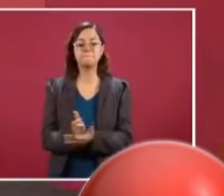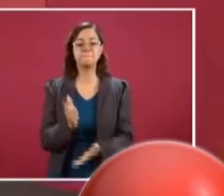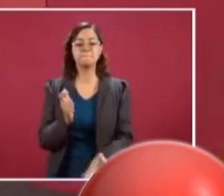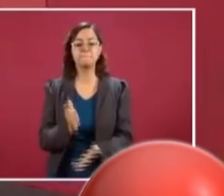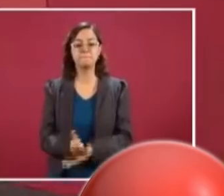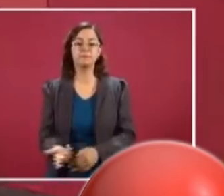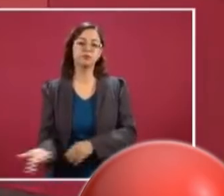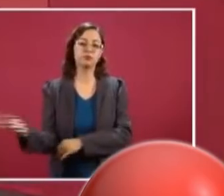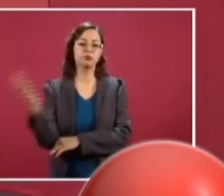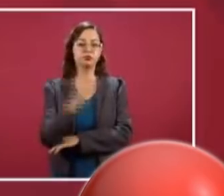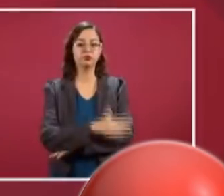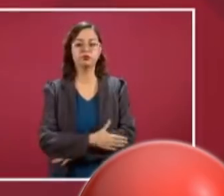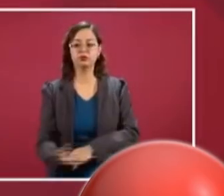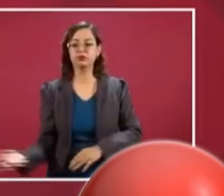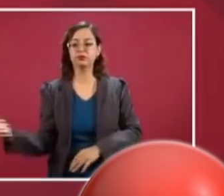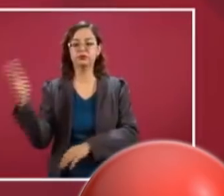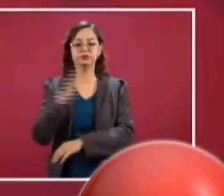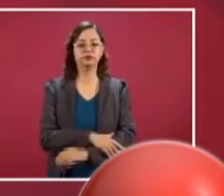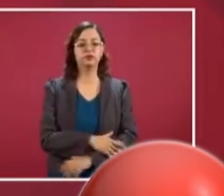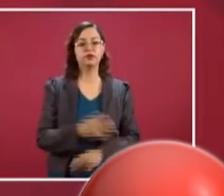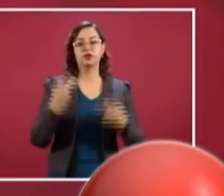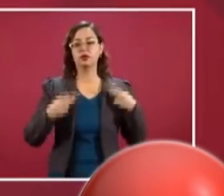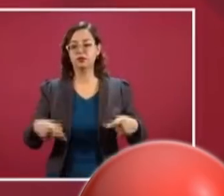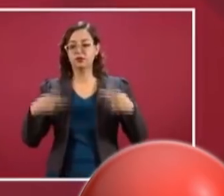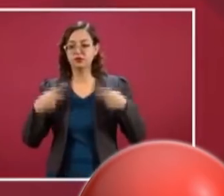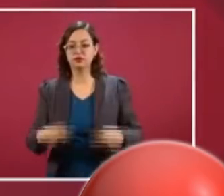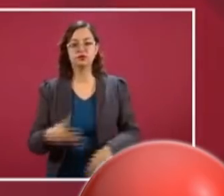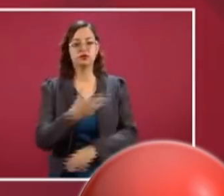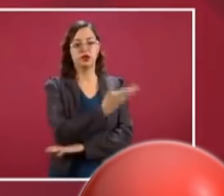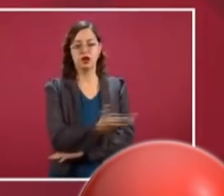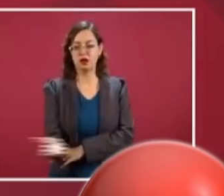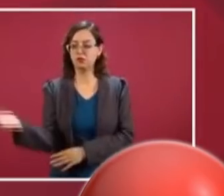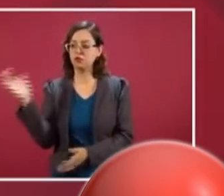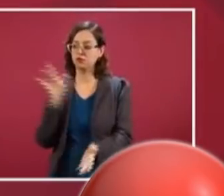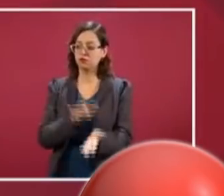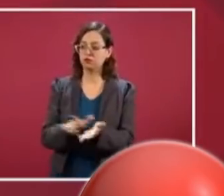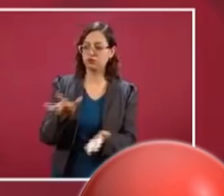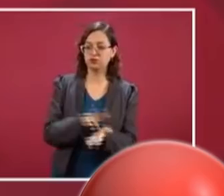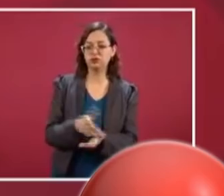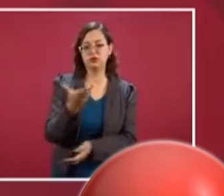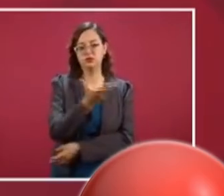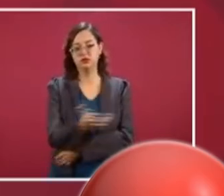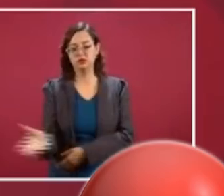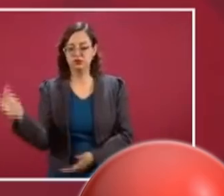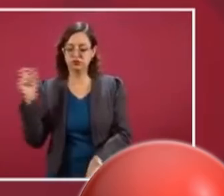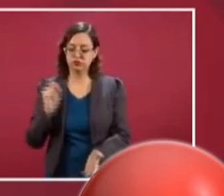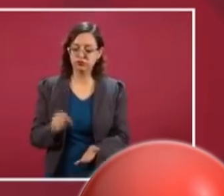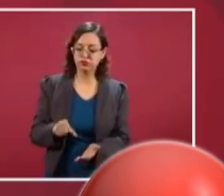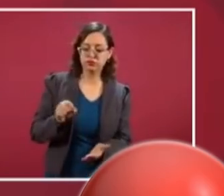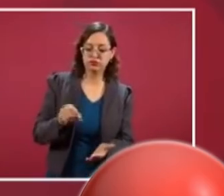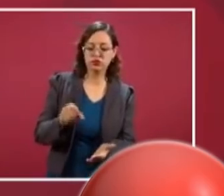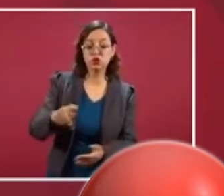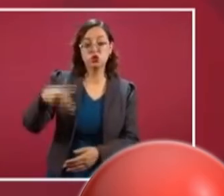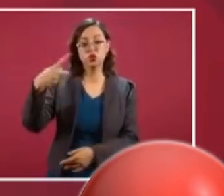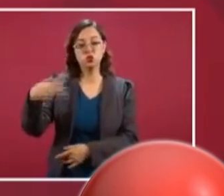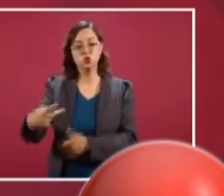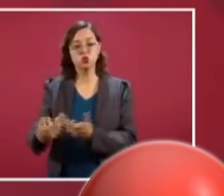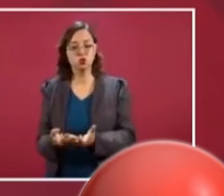jornales a campesinos para que cultiven sus parcelas,